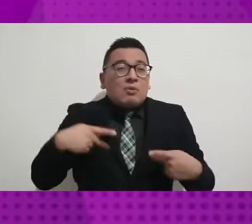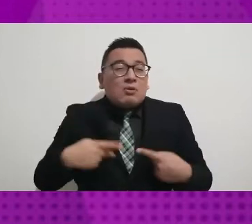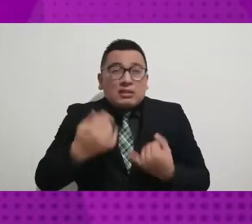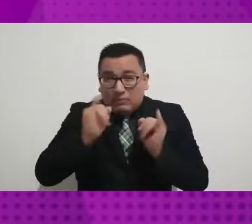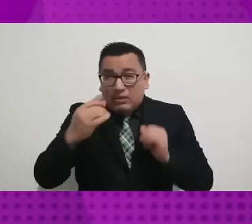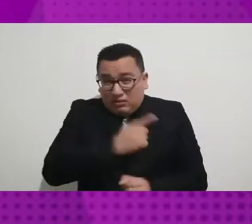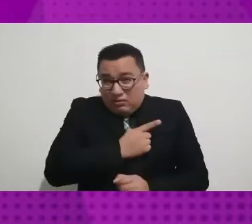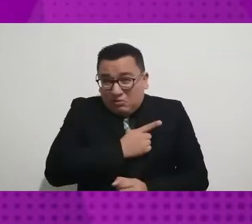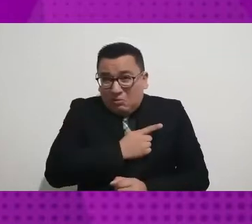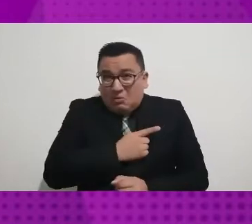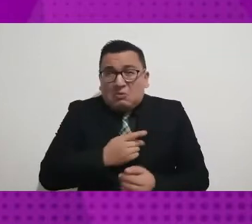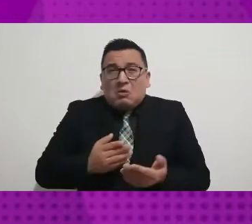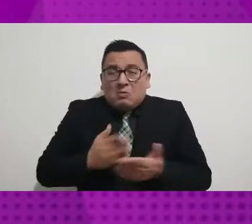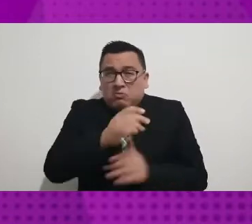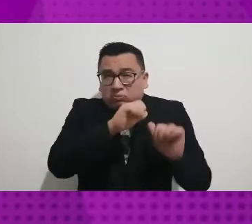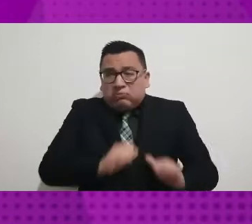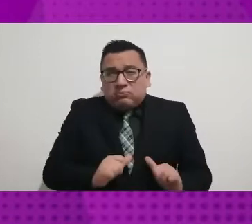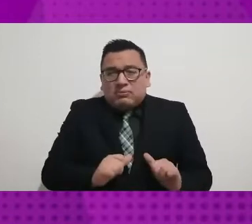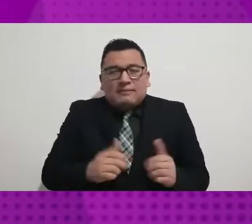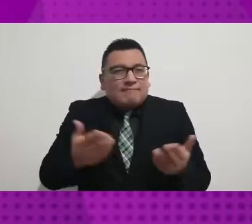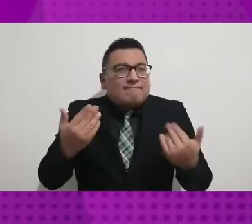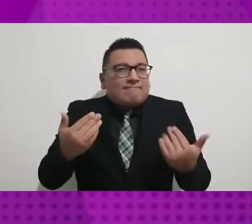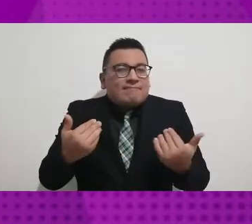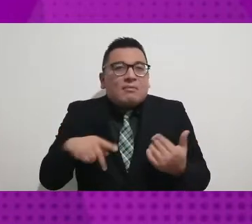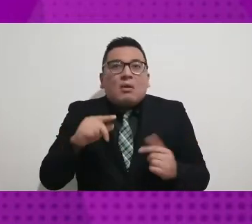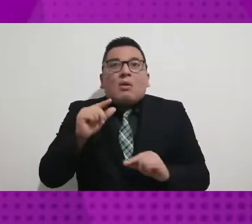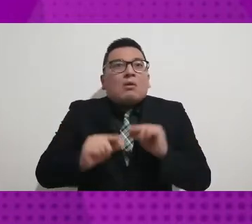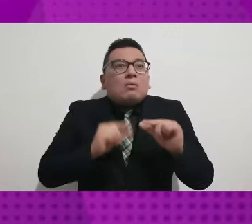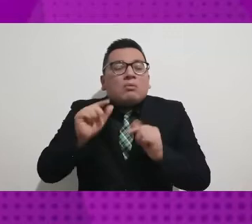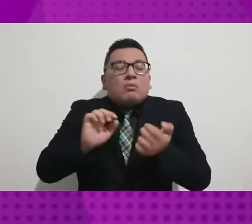normas, de reglas, de circunstancias que permitieran la